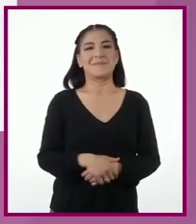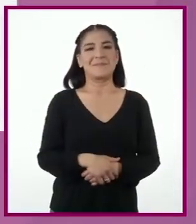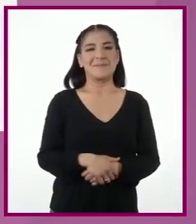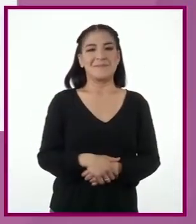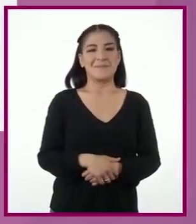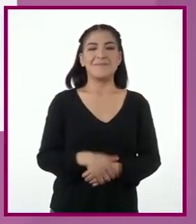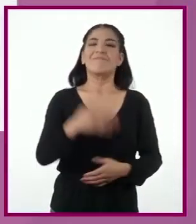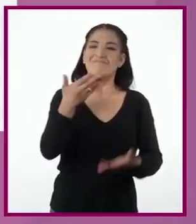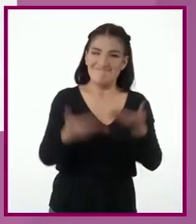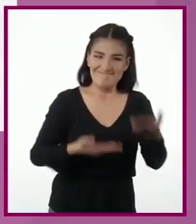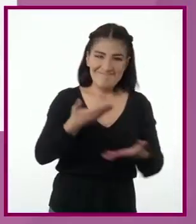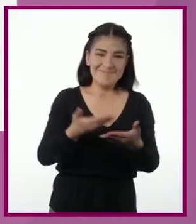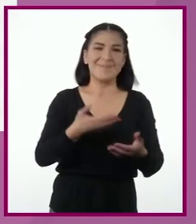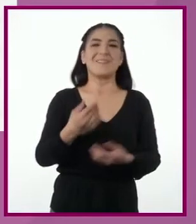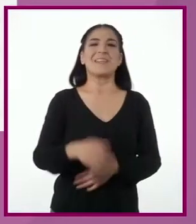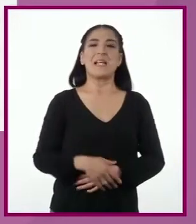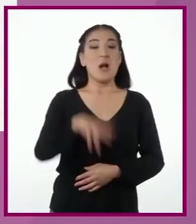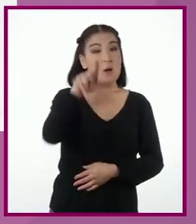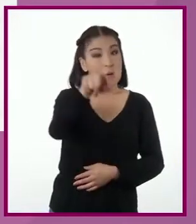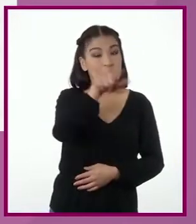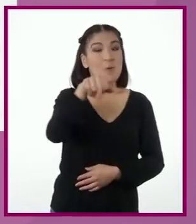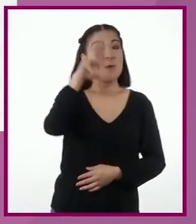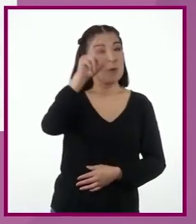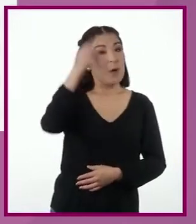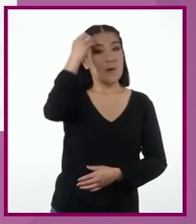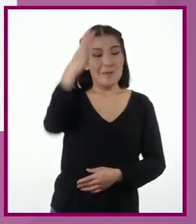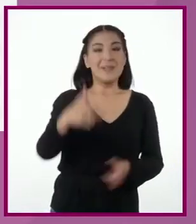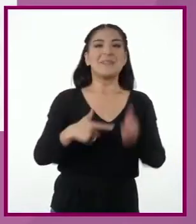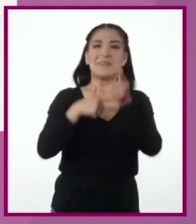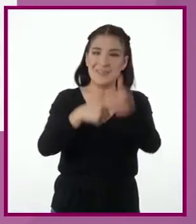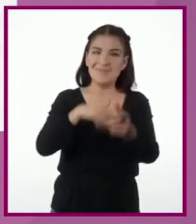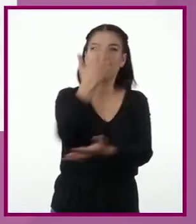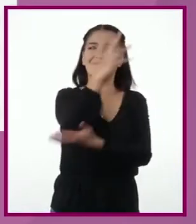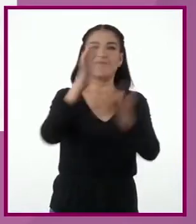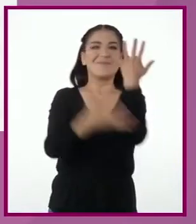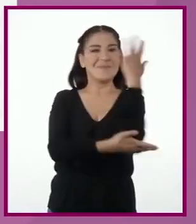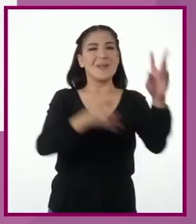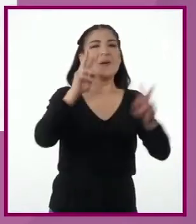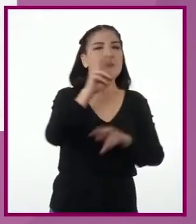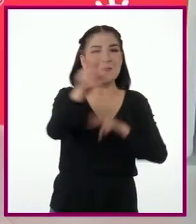Un placer. Y no olviden seguir observando la naturaleza.